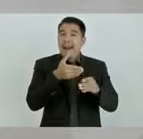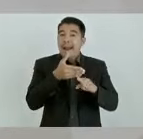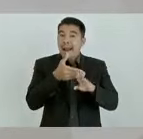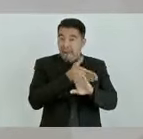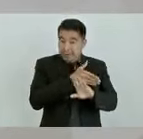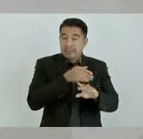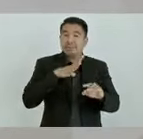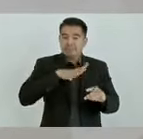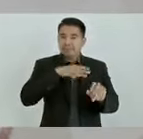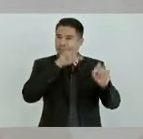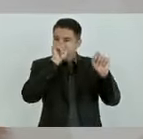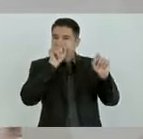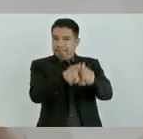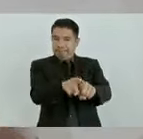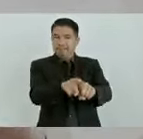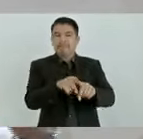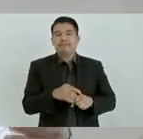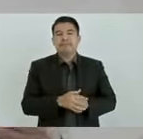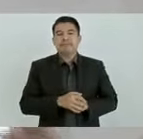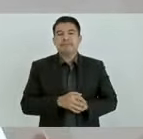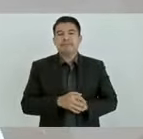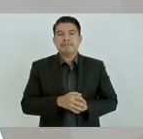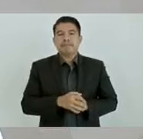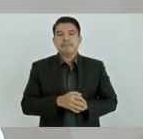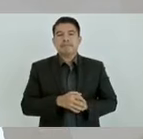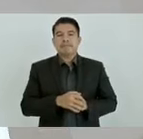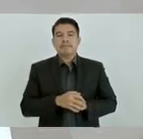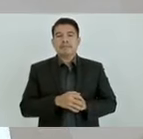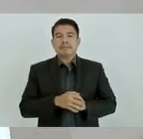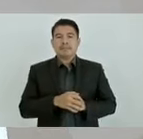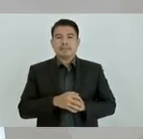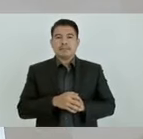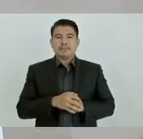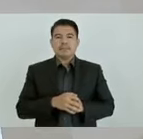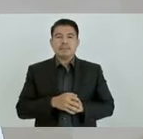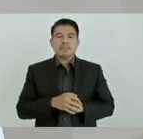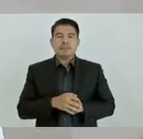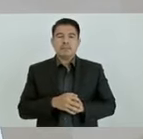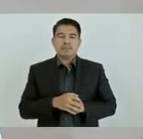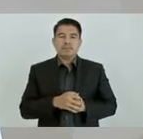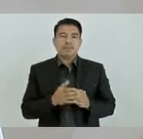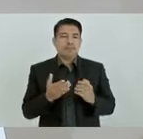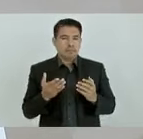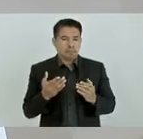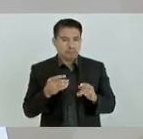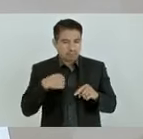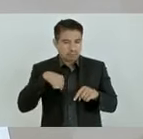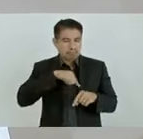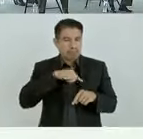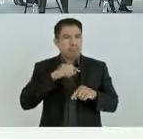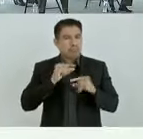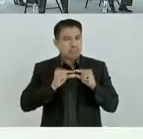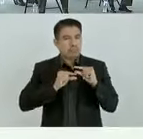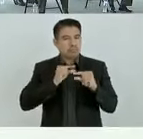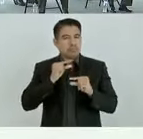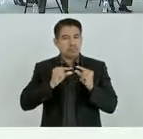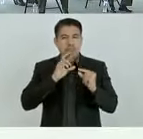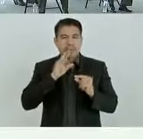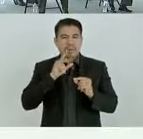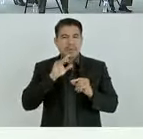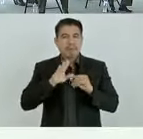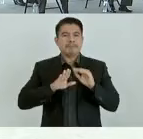COVID. Y vamos avanzando, nos ha funcionado